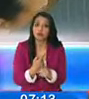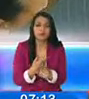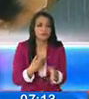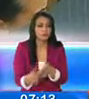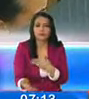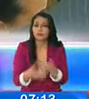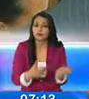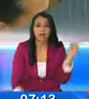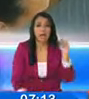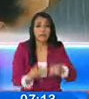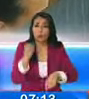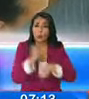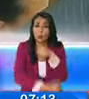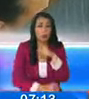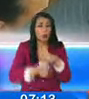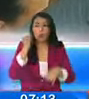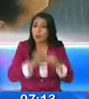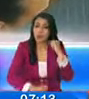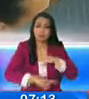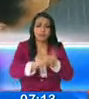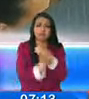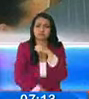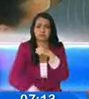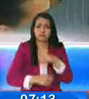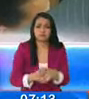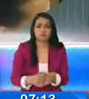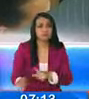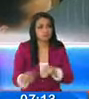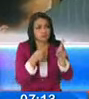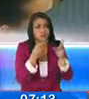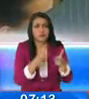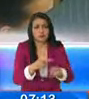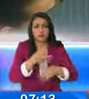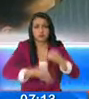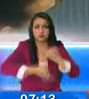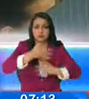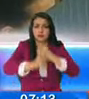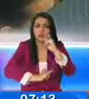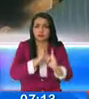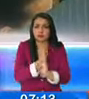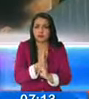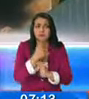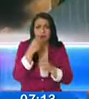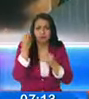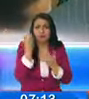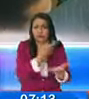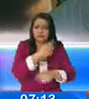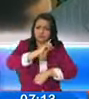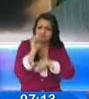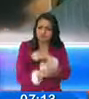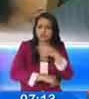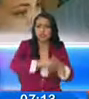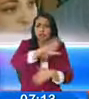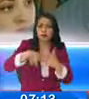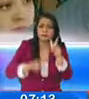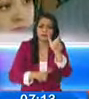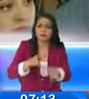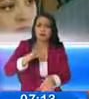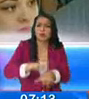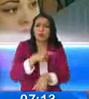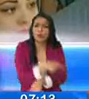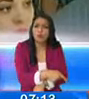últimas consecuencias, incluso vamos a llevar estos a las instancias internacionales para que se conozca y se sancione a todos los responsables de